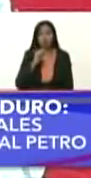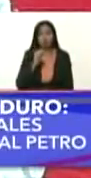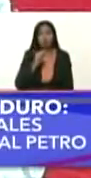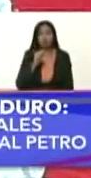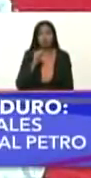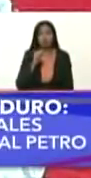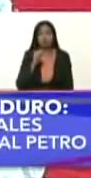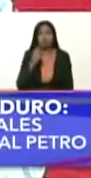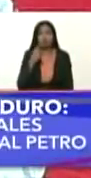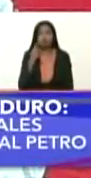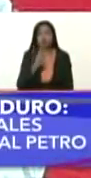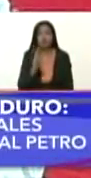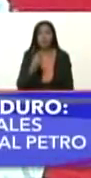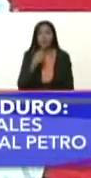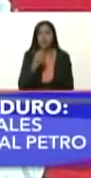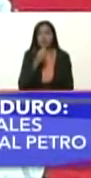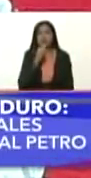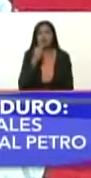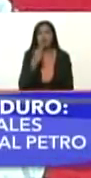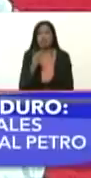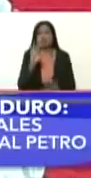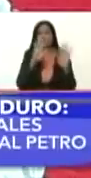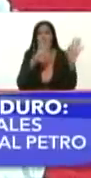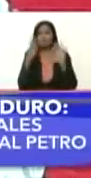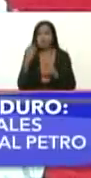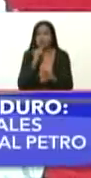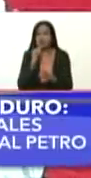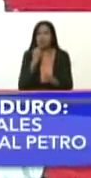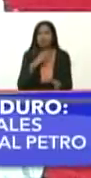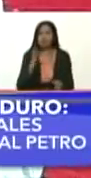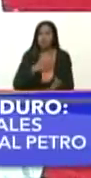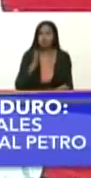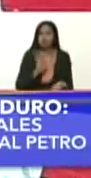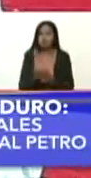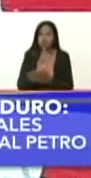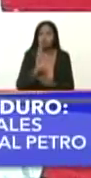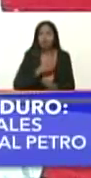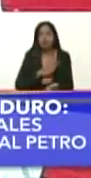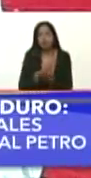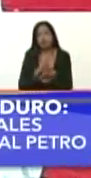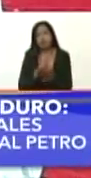Está acelerado, ¿quién dijo 19? Está acelerado, compadre.